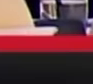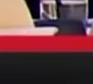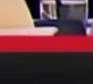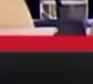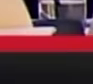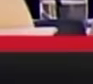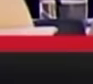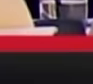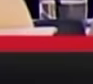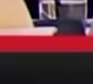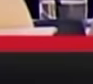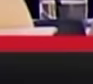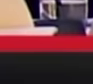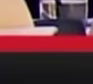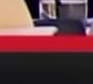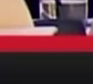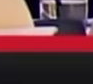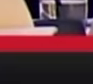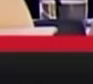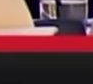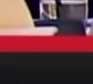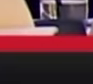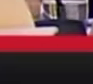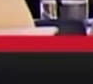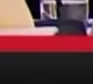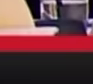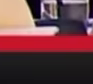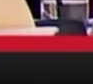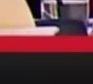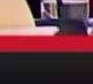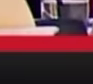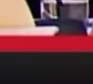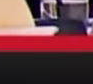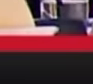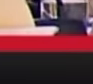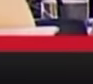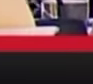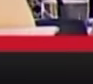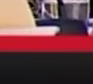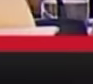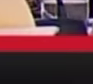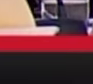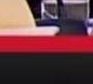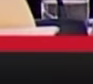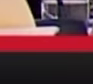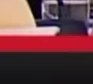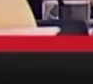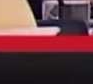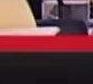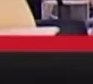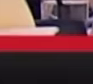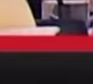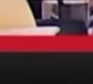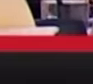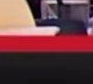de recaudar peajes, también tenía la función de ejecutar las obras por encargo que le asignara la municipalidad y